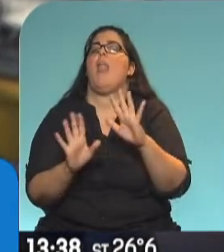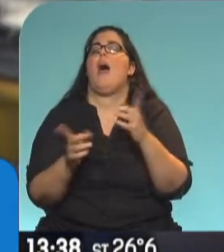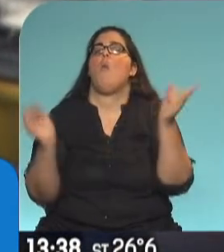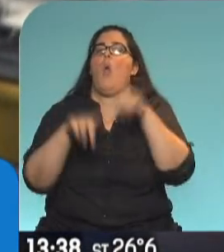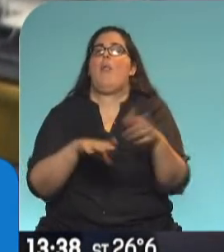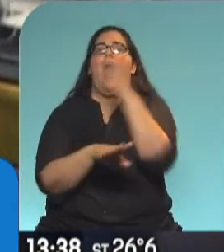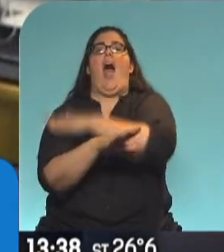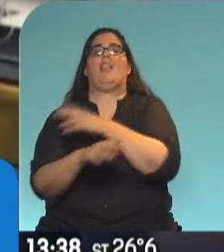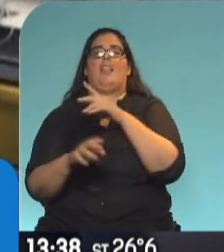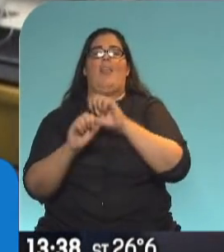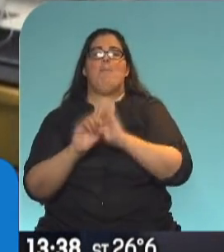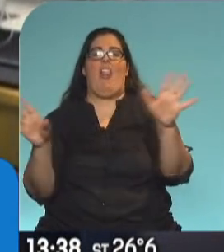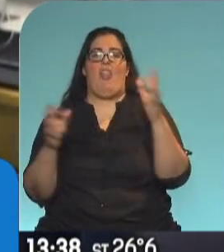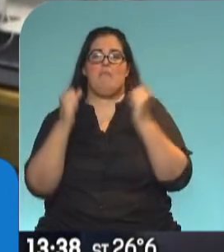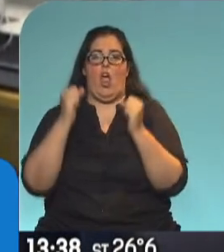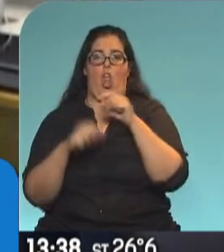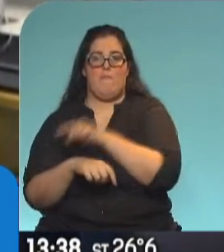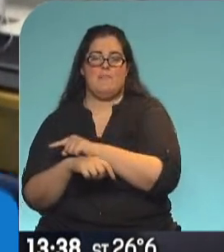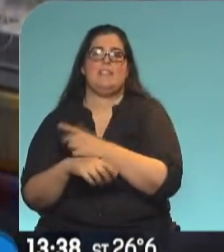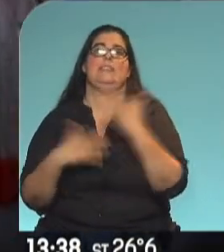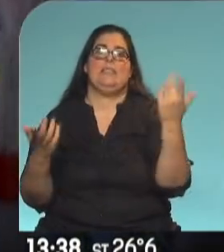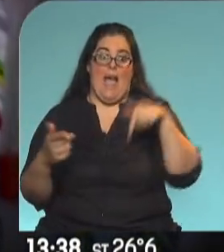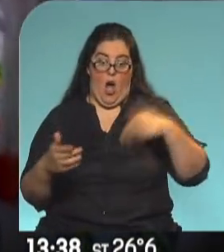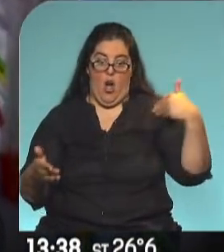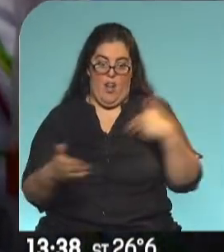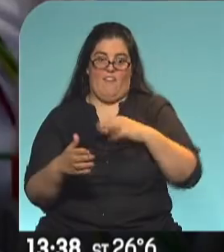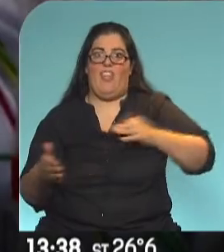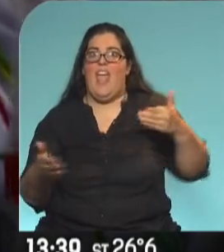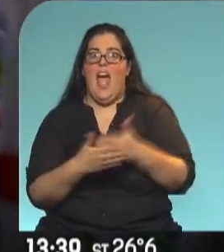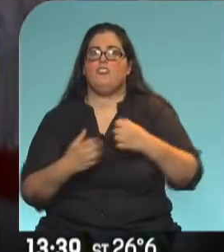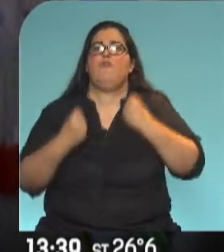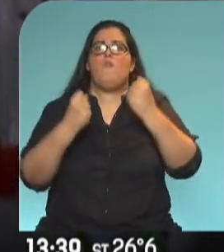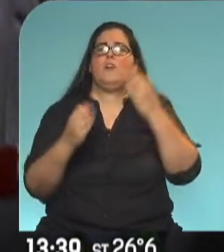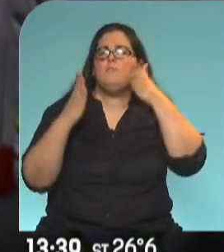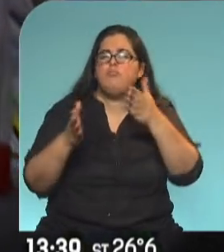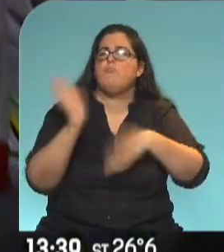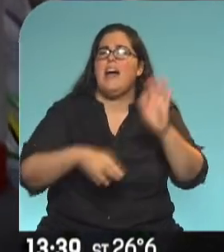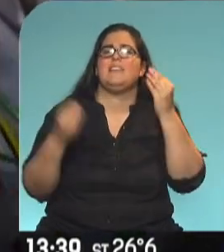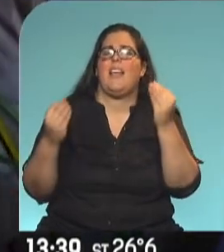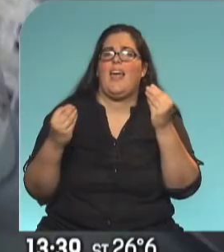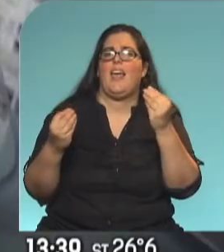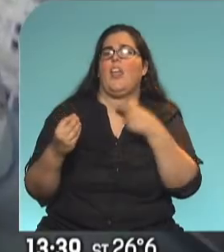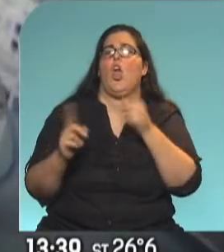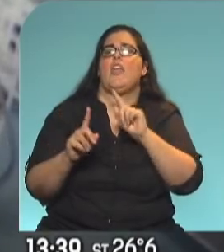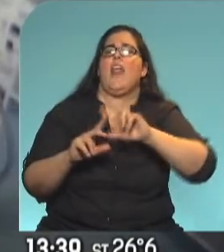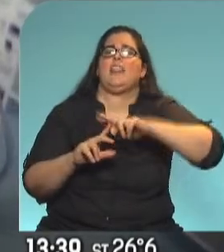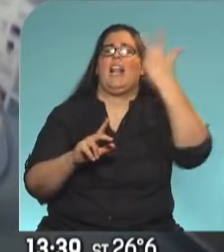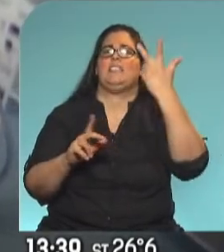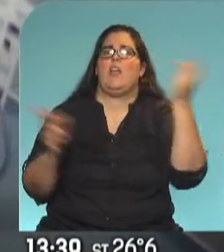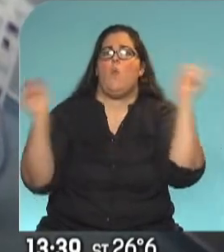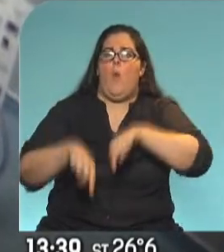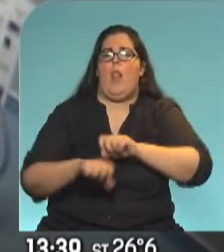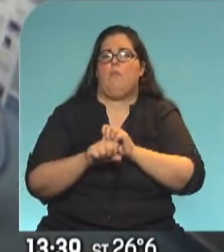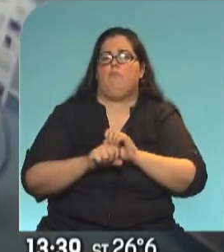los esfuerzos de aquí a fin de año estarán concentrados en evitar el avance de una tercera ola